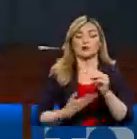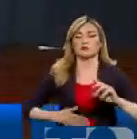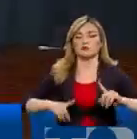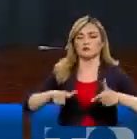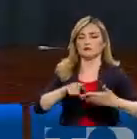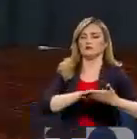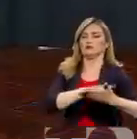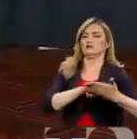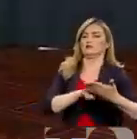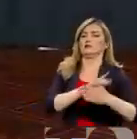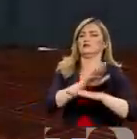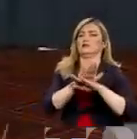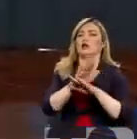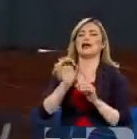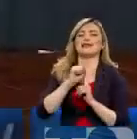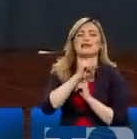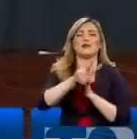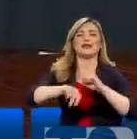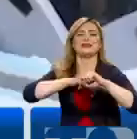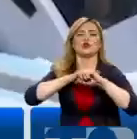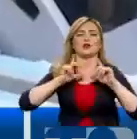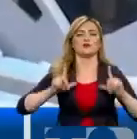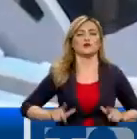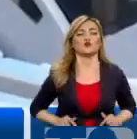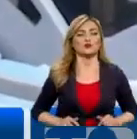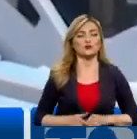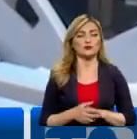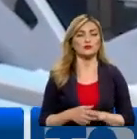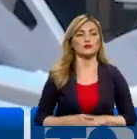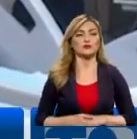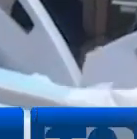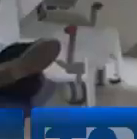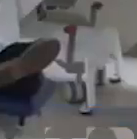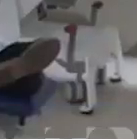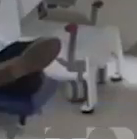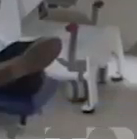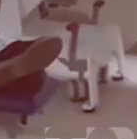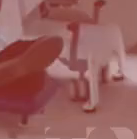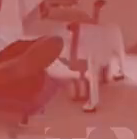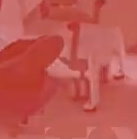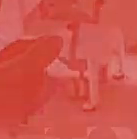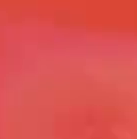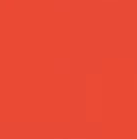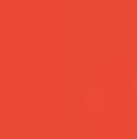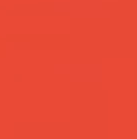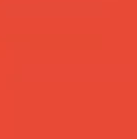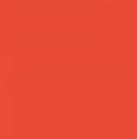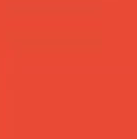Ejecutivo, pero en lo que respecta al Sistema Nacional de Salud. Andrea Samaniego, 24 horas.